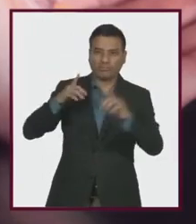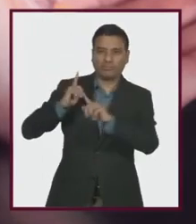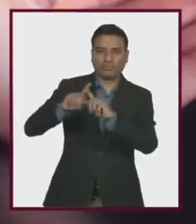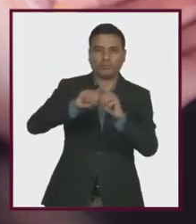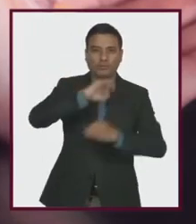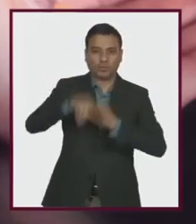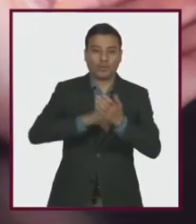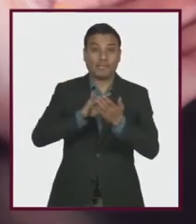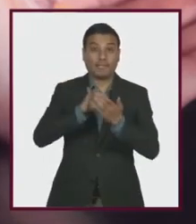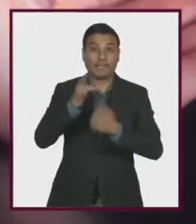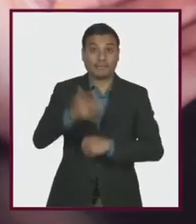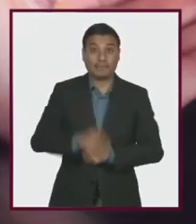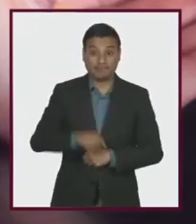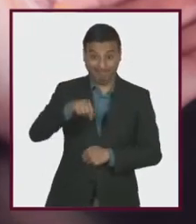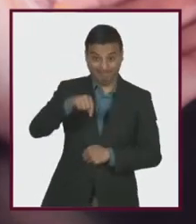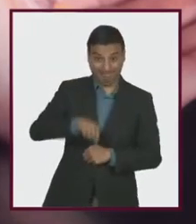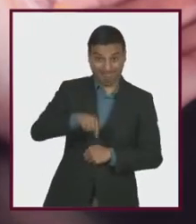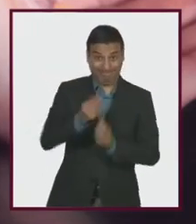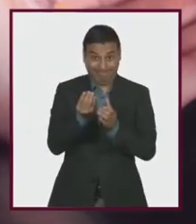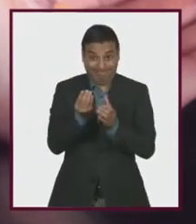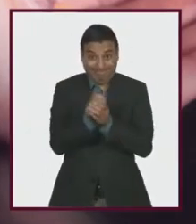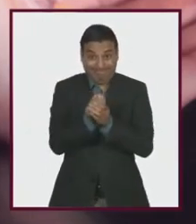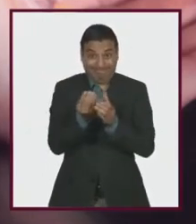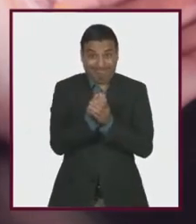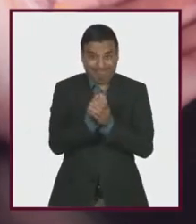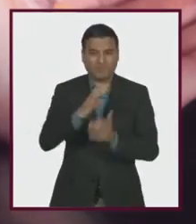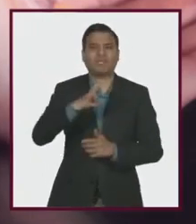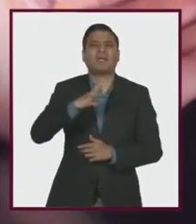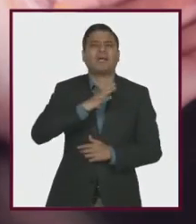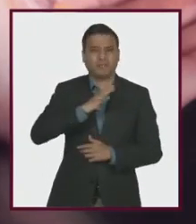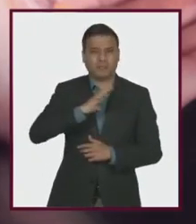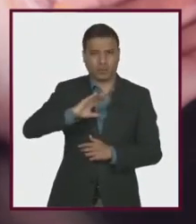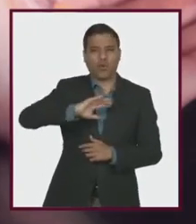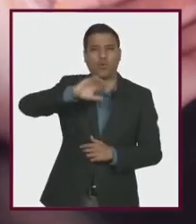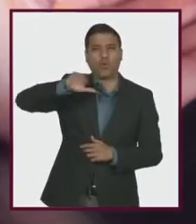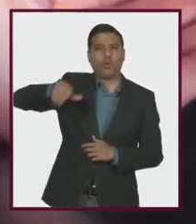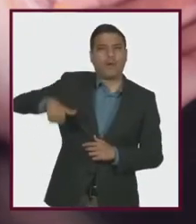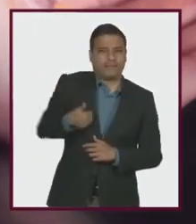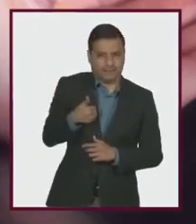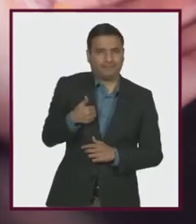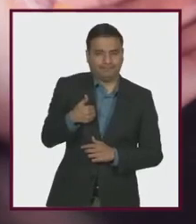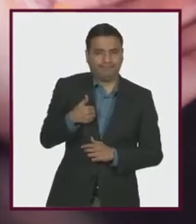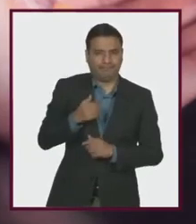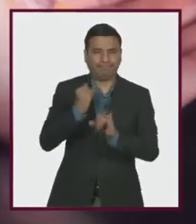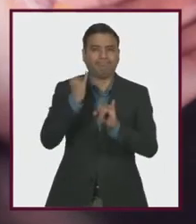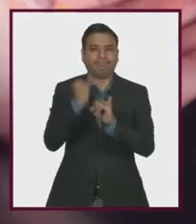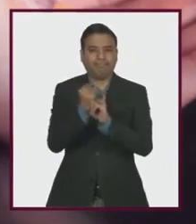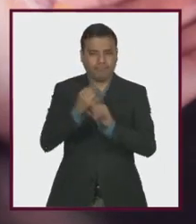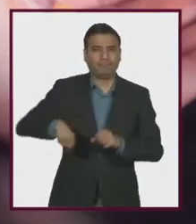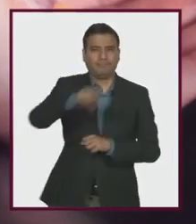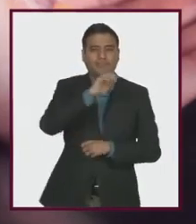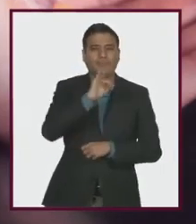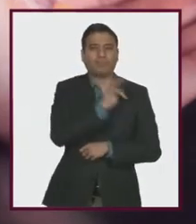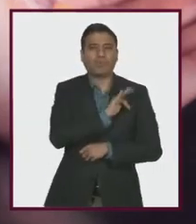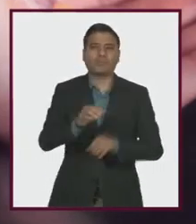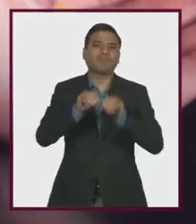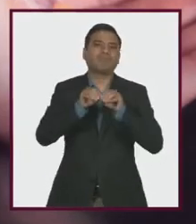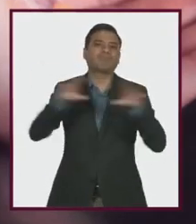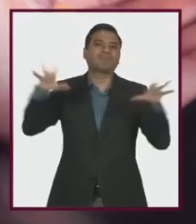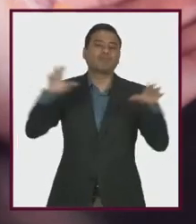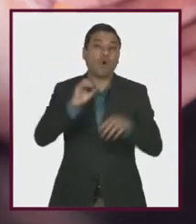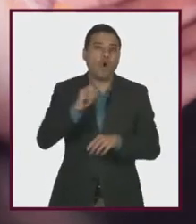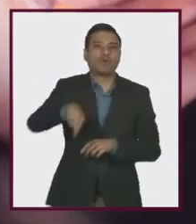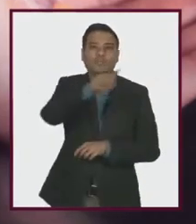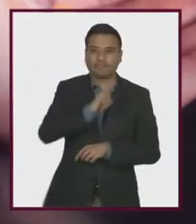esta sesión quedará anclada en el mismo enlace para que la compartan y la consulten cuantas veces